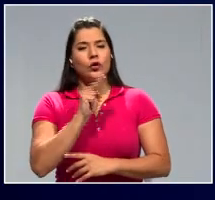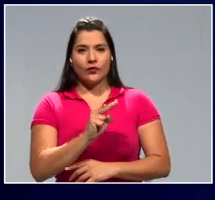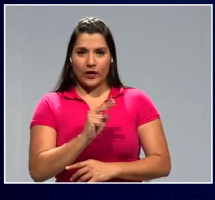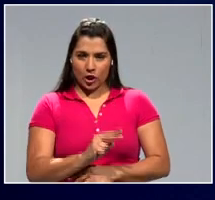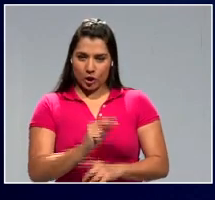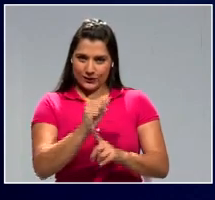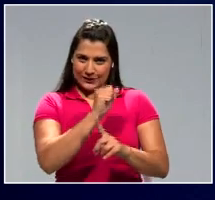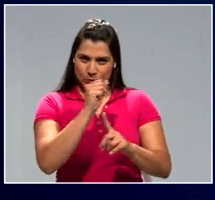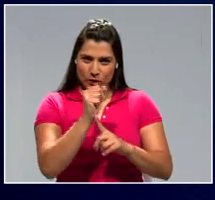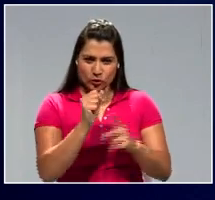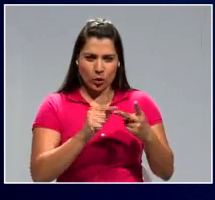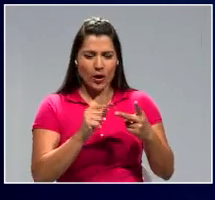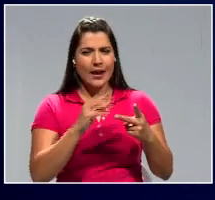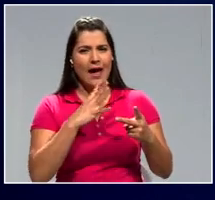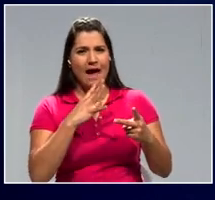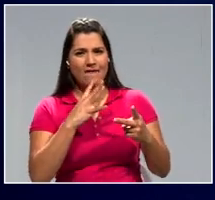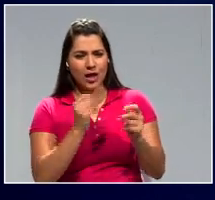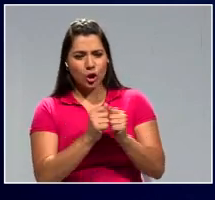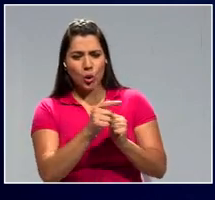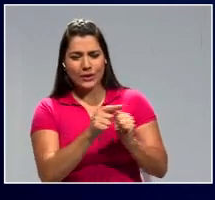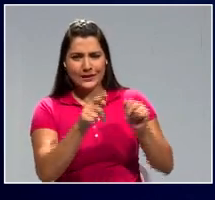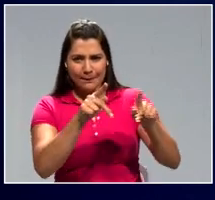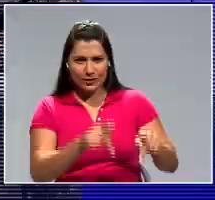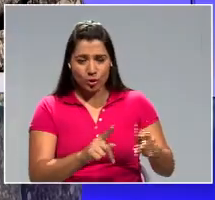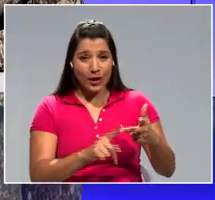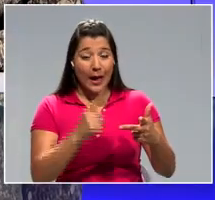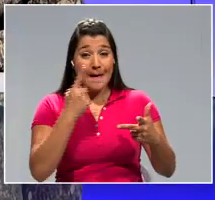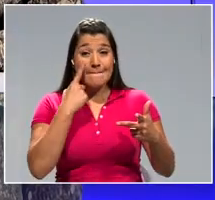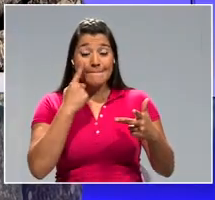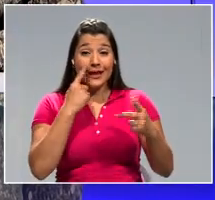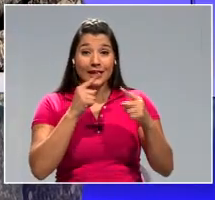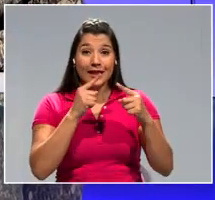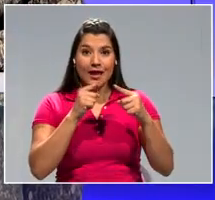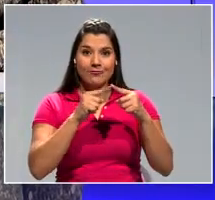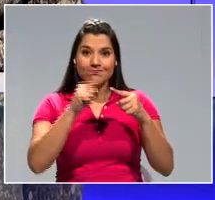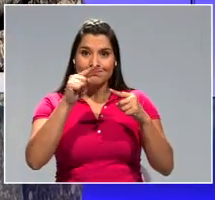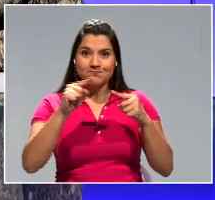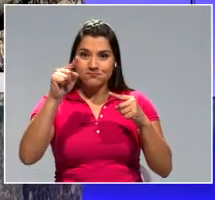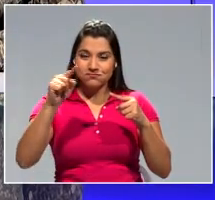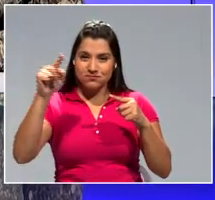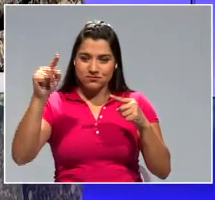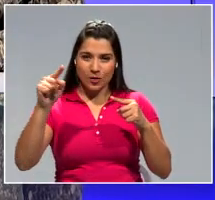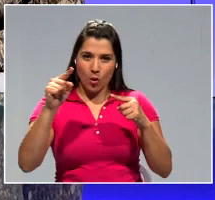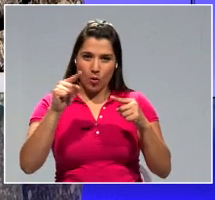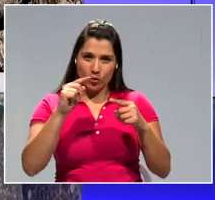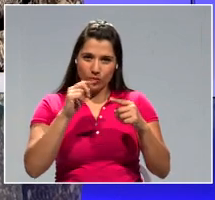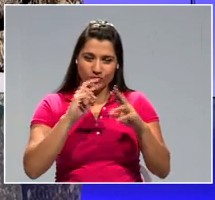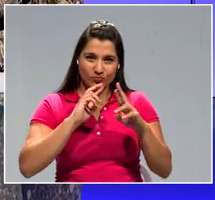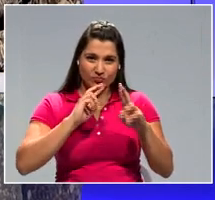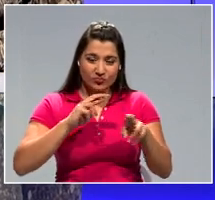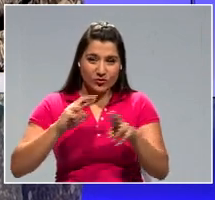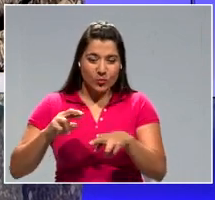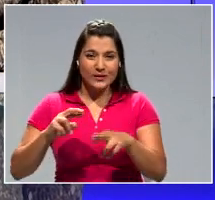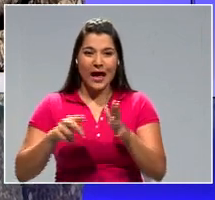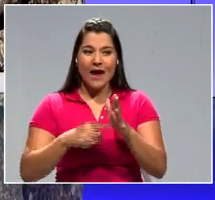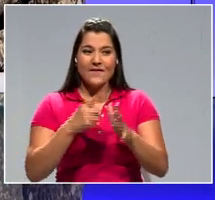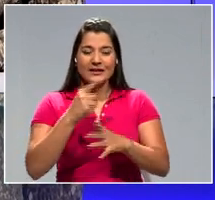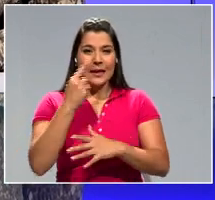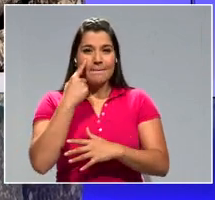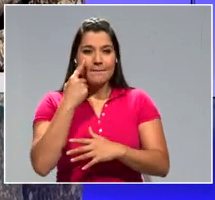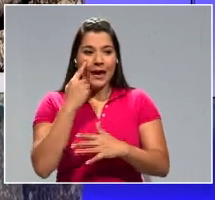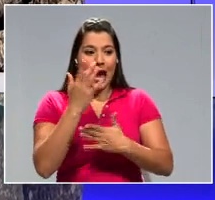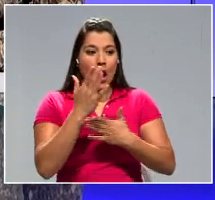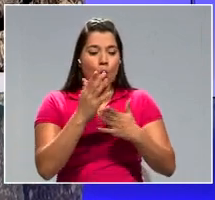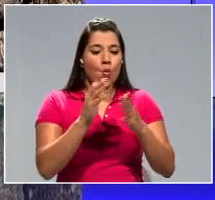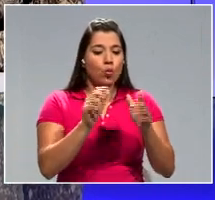hablando con ellos y viendo las estadísticas, siente de que hay un sector de la población que termina